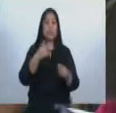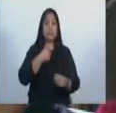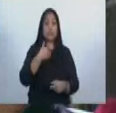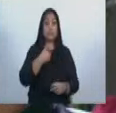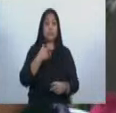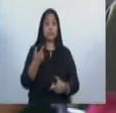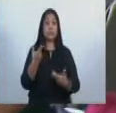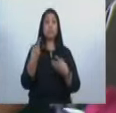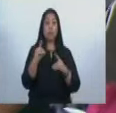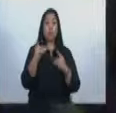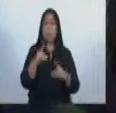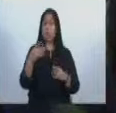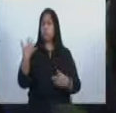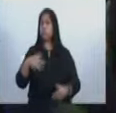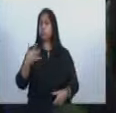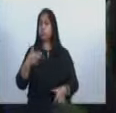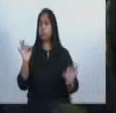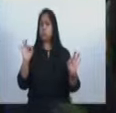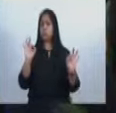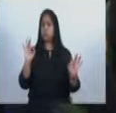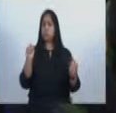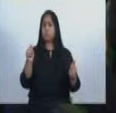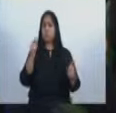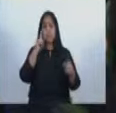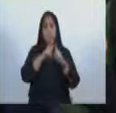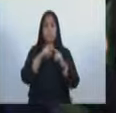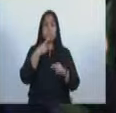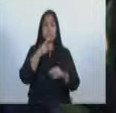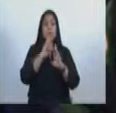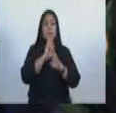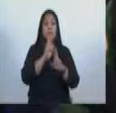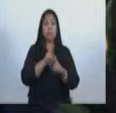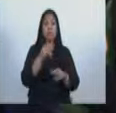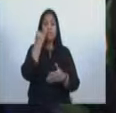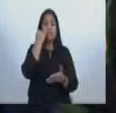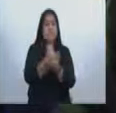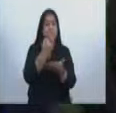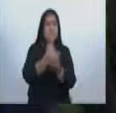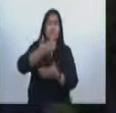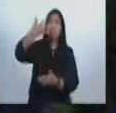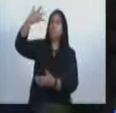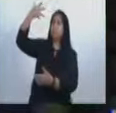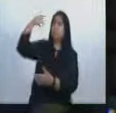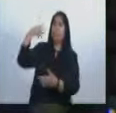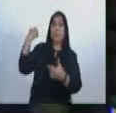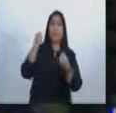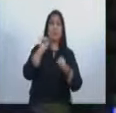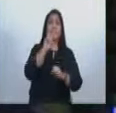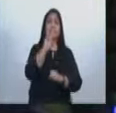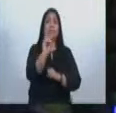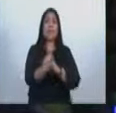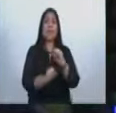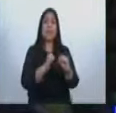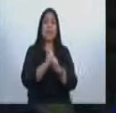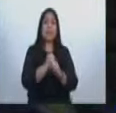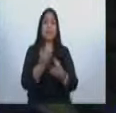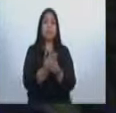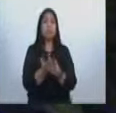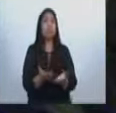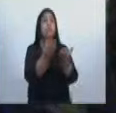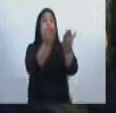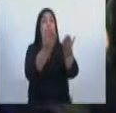documentos fantásticos que fueron resultado de investigaciones que se hicieron hace 20 años que fueron entregadas a los